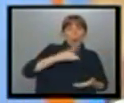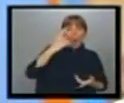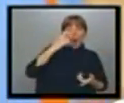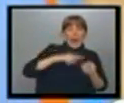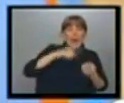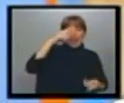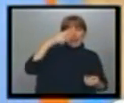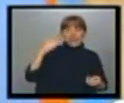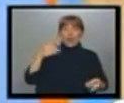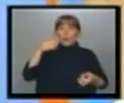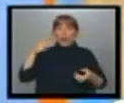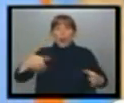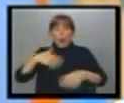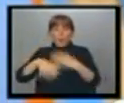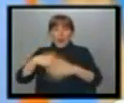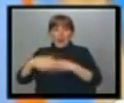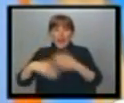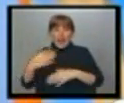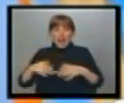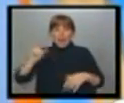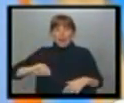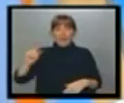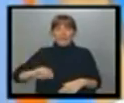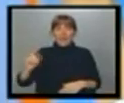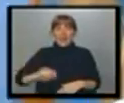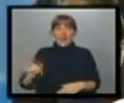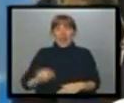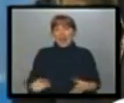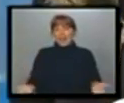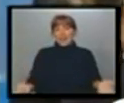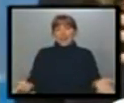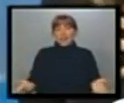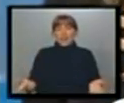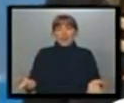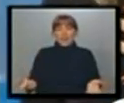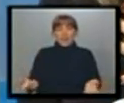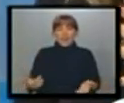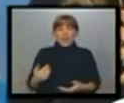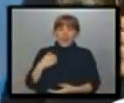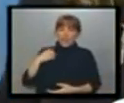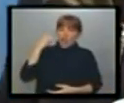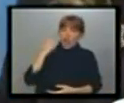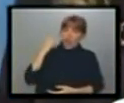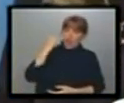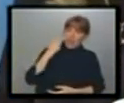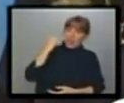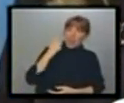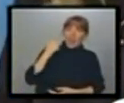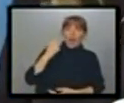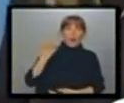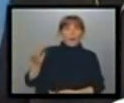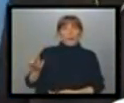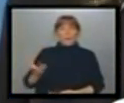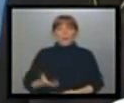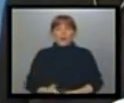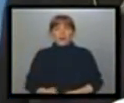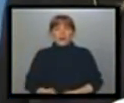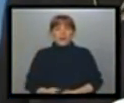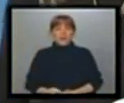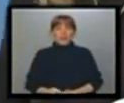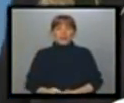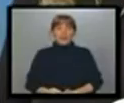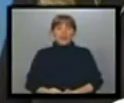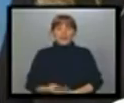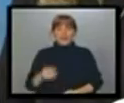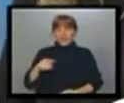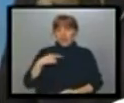Vos se lo mezclás, que lo mezcle tu chico, te sale mucho más barato. Mariano, sos muy complicado. Es fácil. Mira que yo soy ahorrativa, pero tampoco la pavada. No, pero en esa